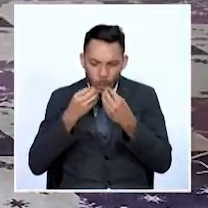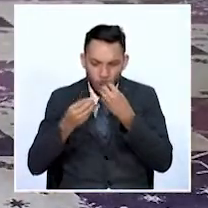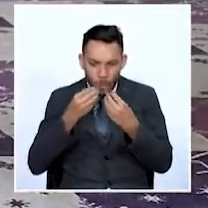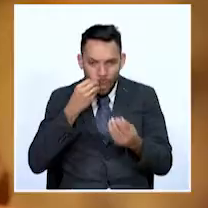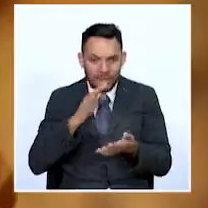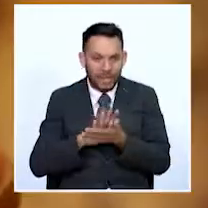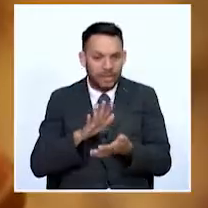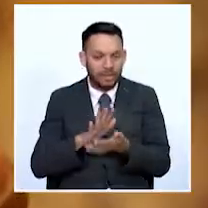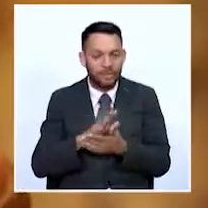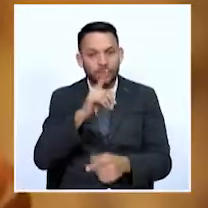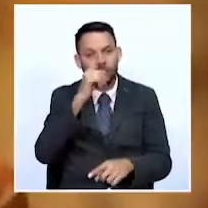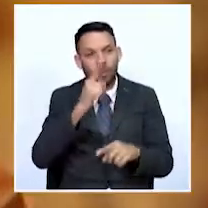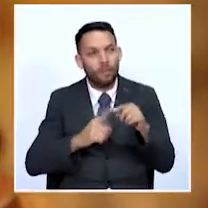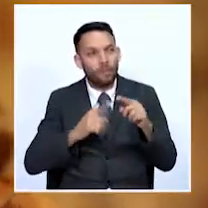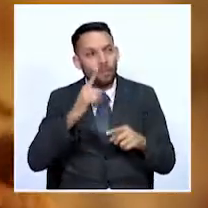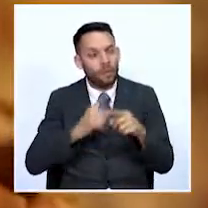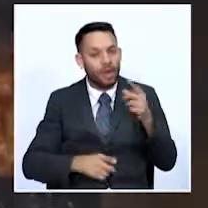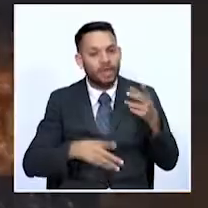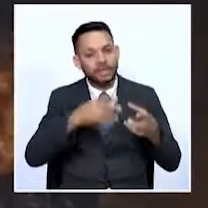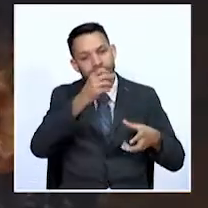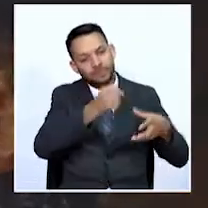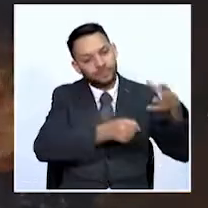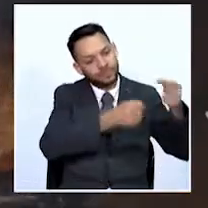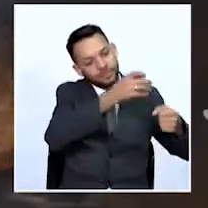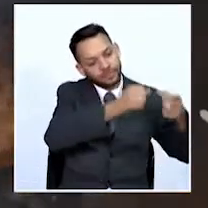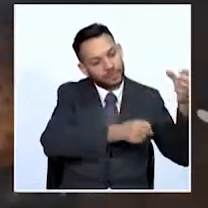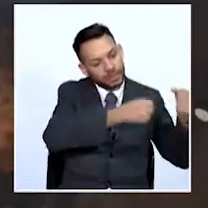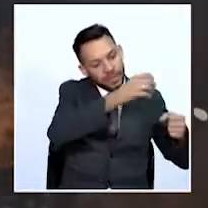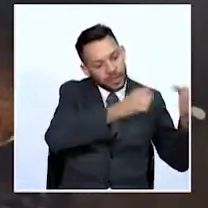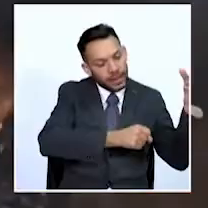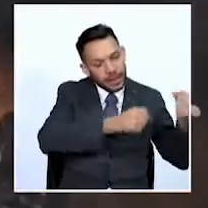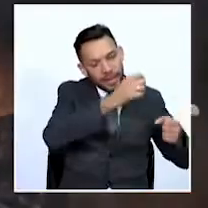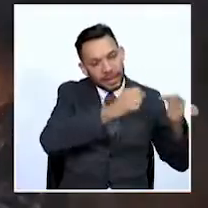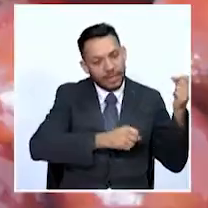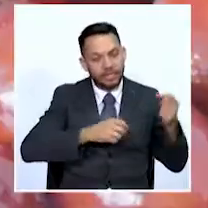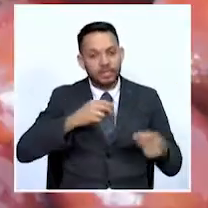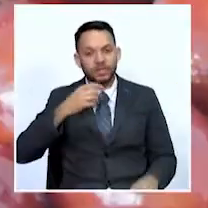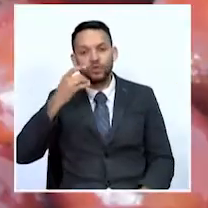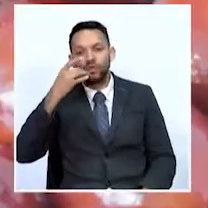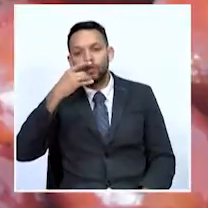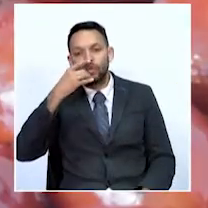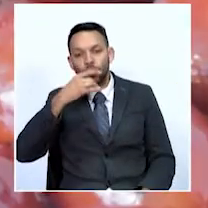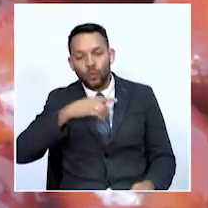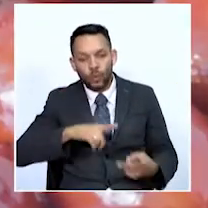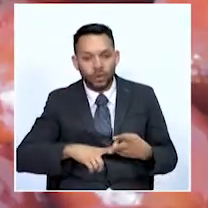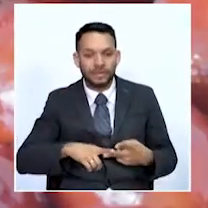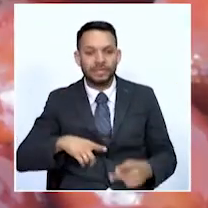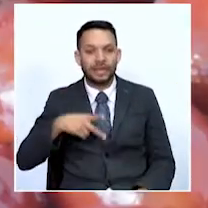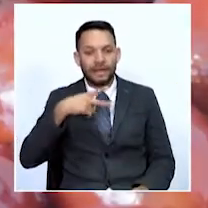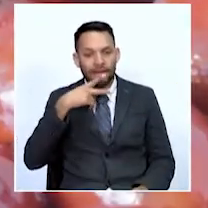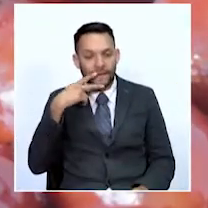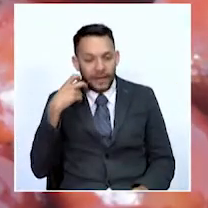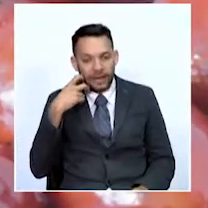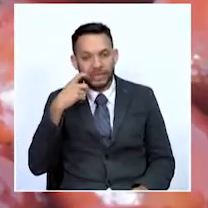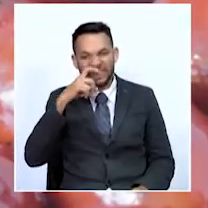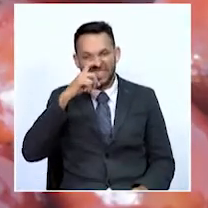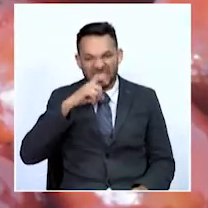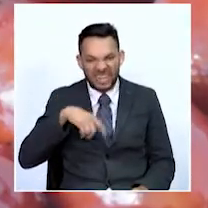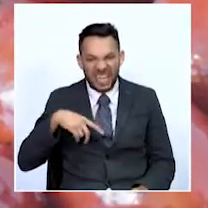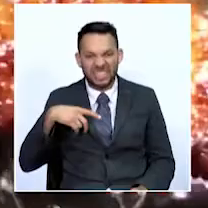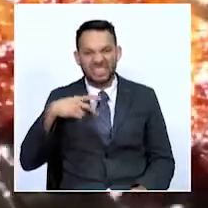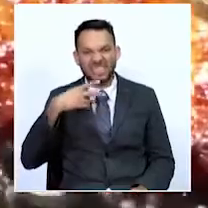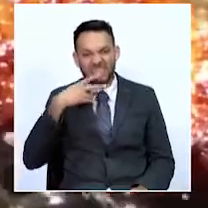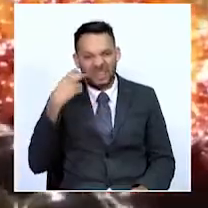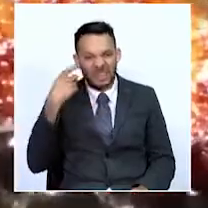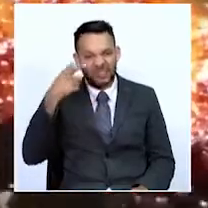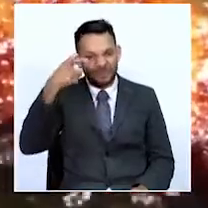lácteos, los azúcares y la carne de res y de cerdo y embutidos enlatados y